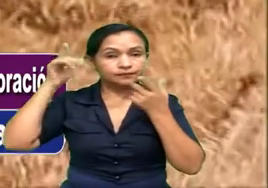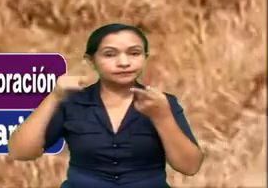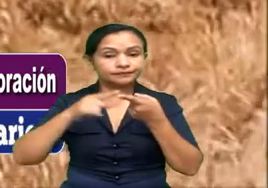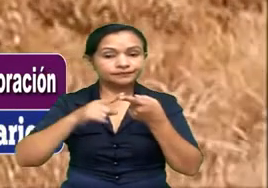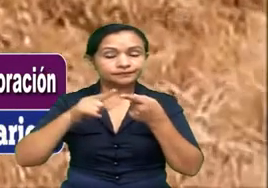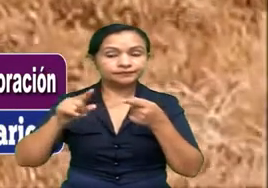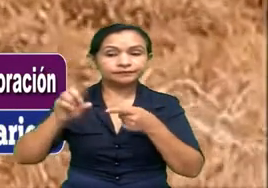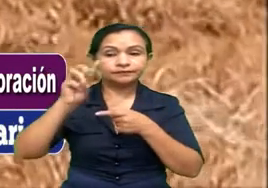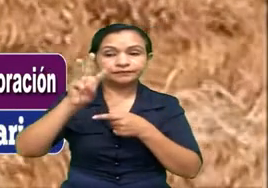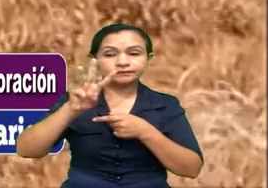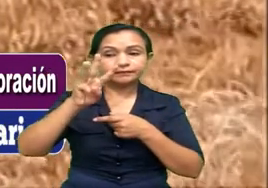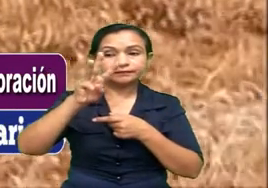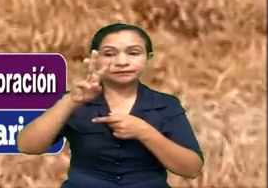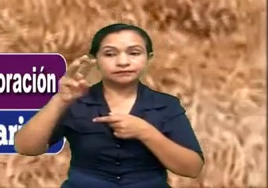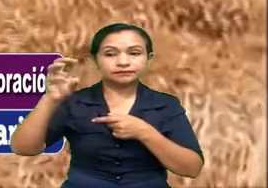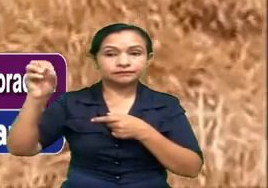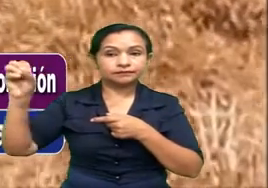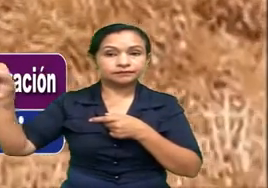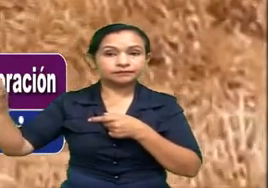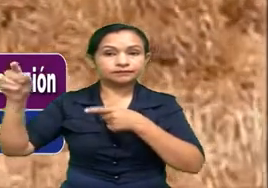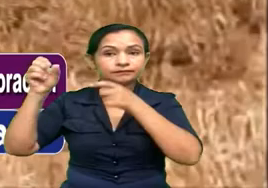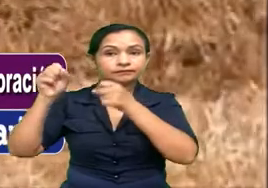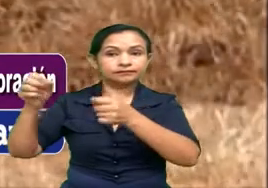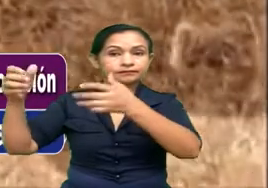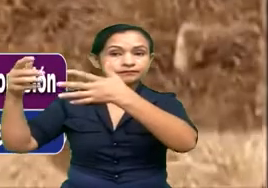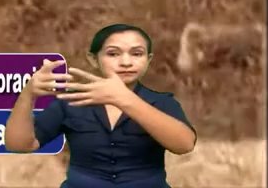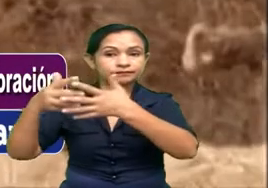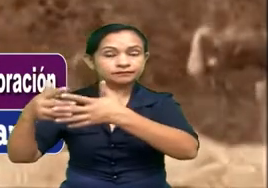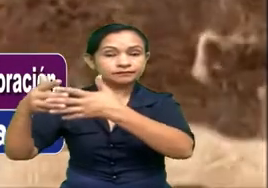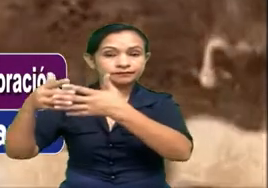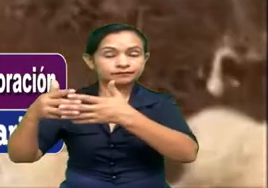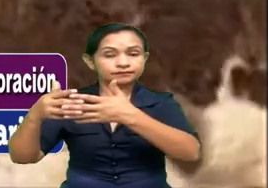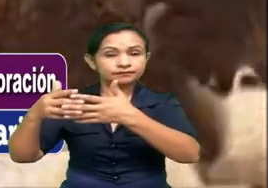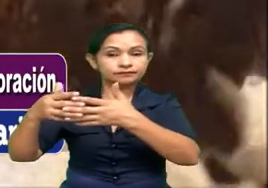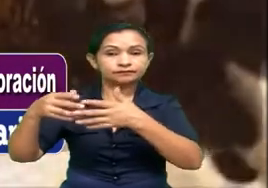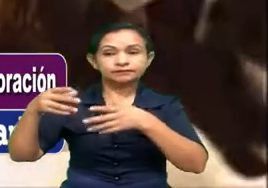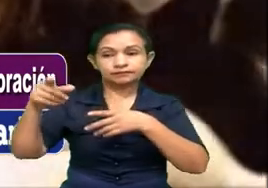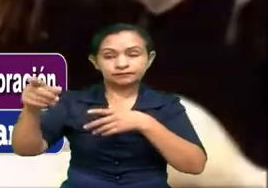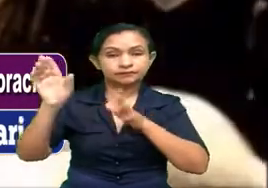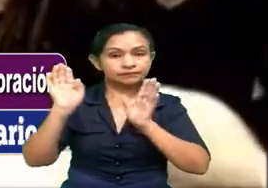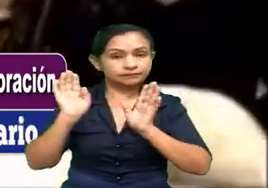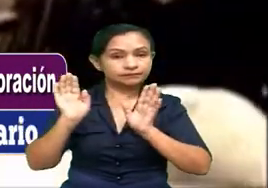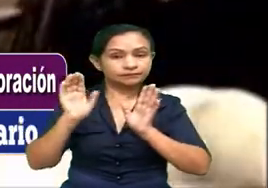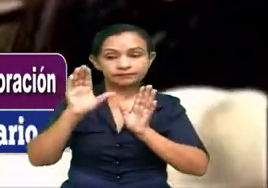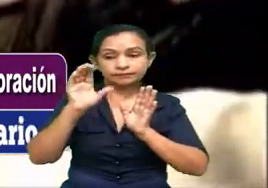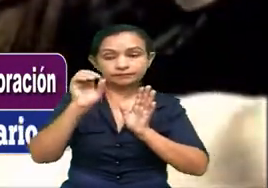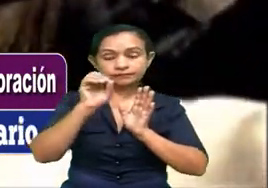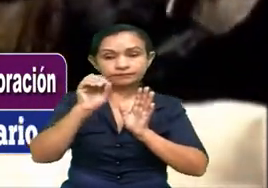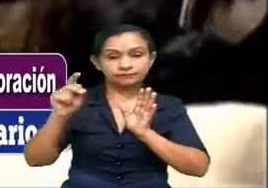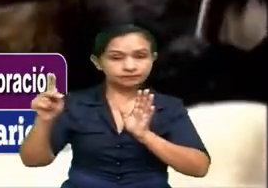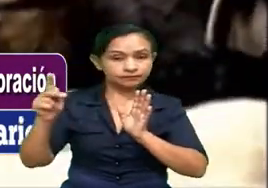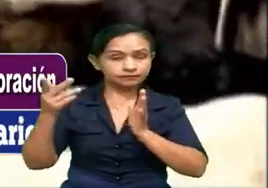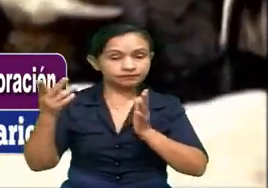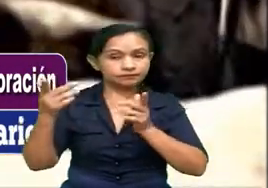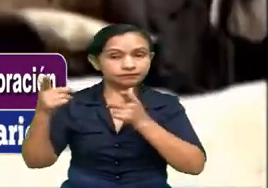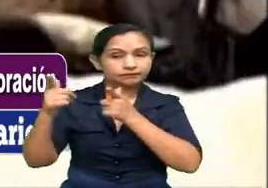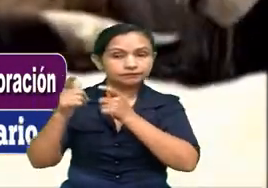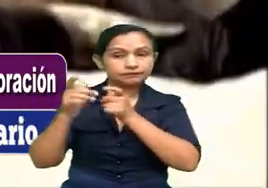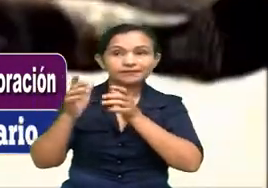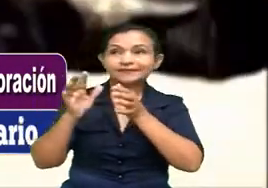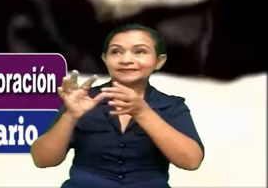contra 300 filibusteros dirigidos precisamente por Byron Cole. Y con armas